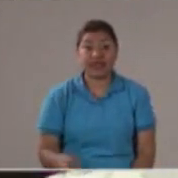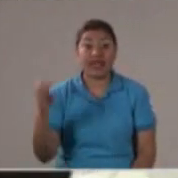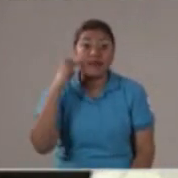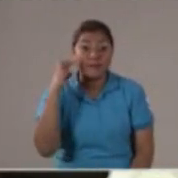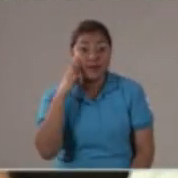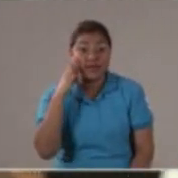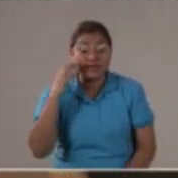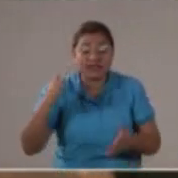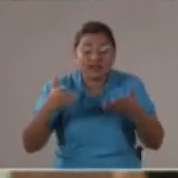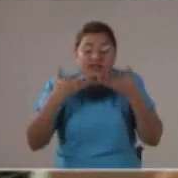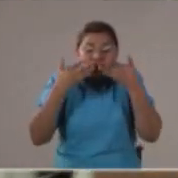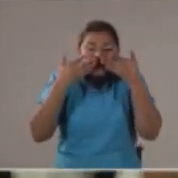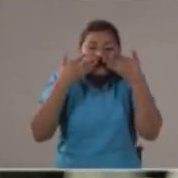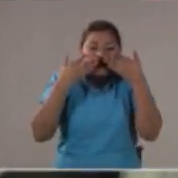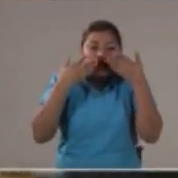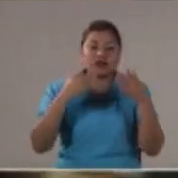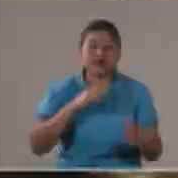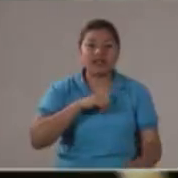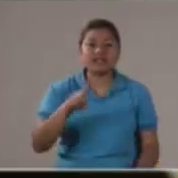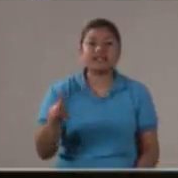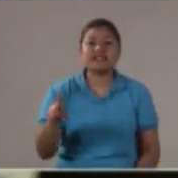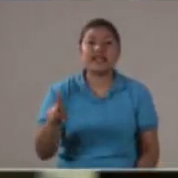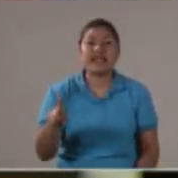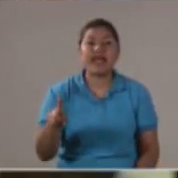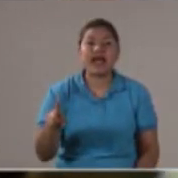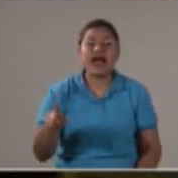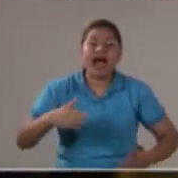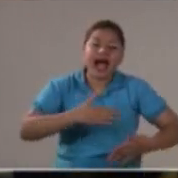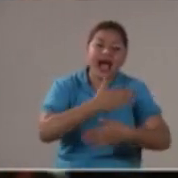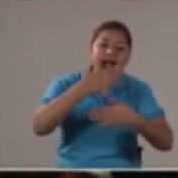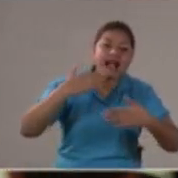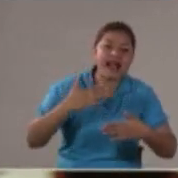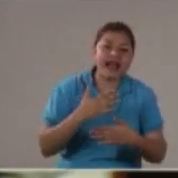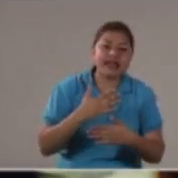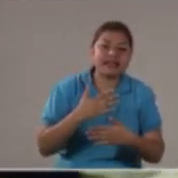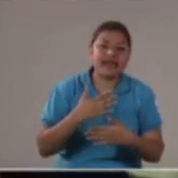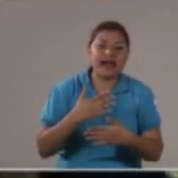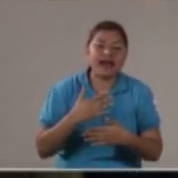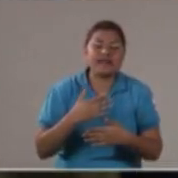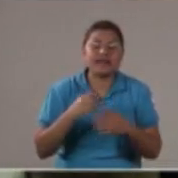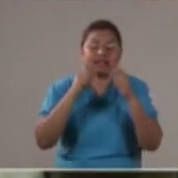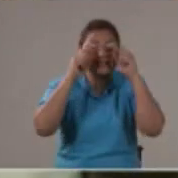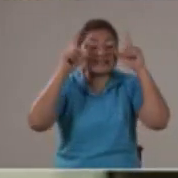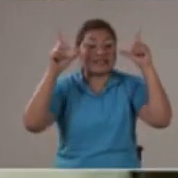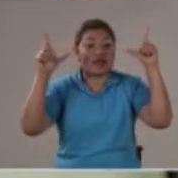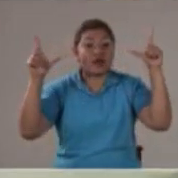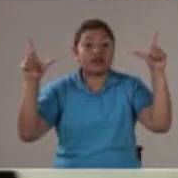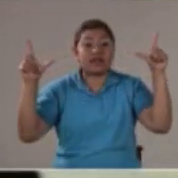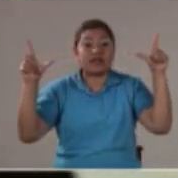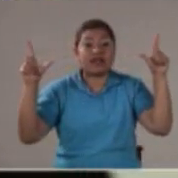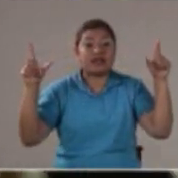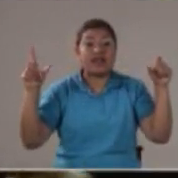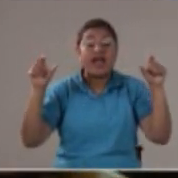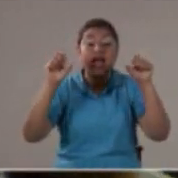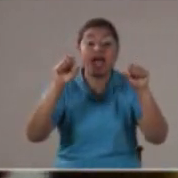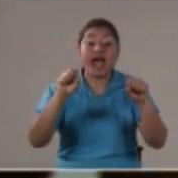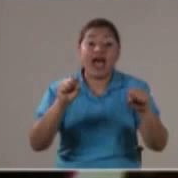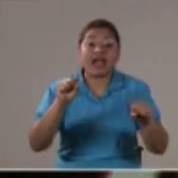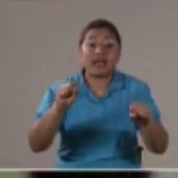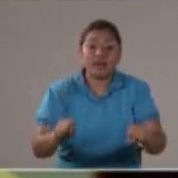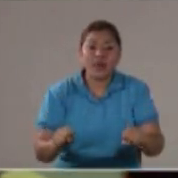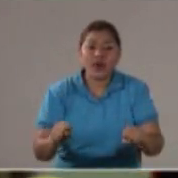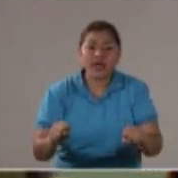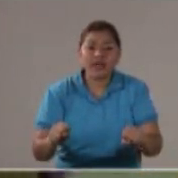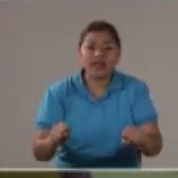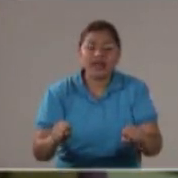Padre, que su olor sea una fragancia tan tremenda, tan extraordinaria, que pueda